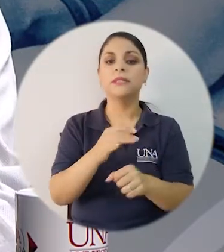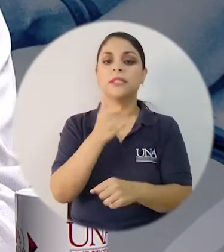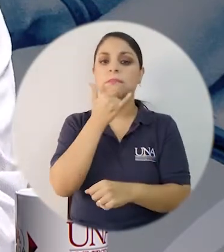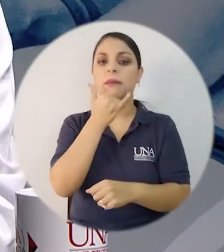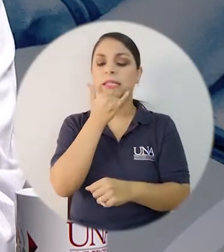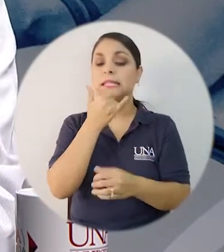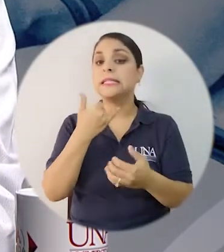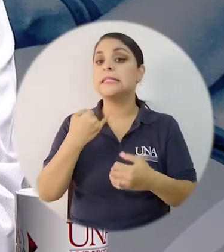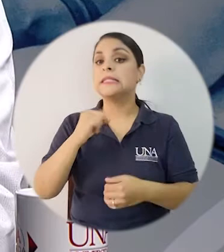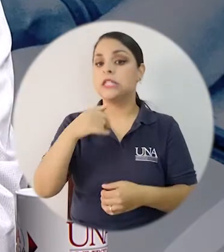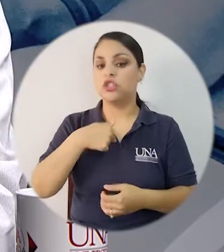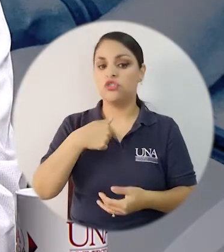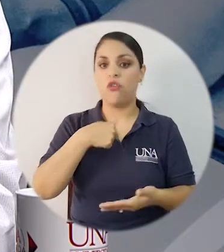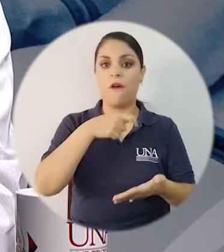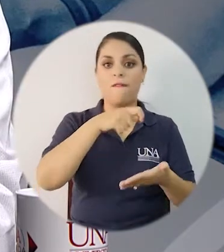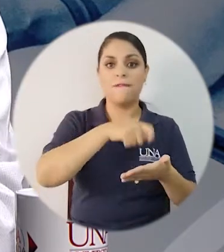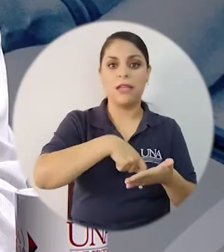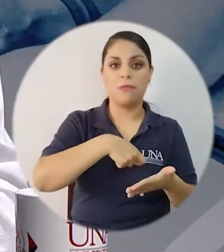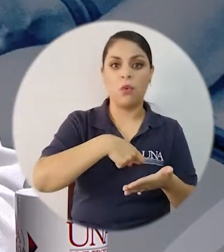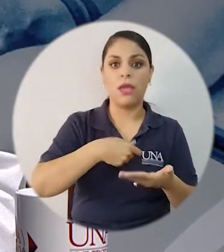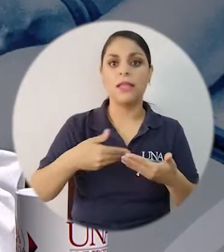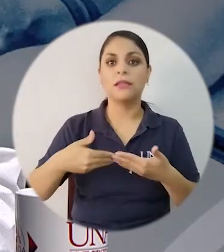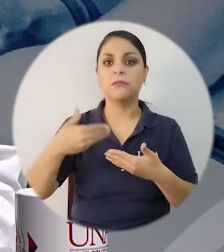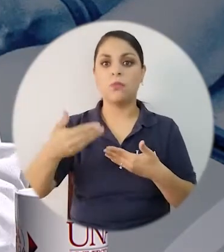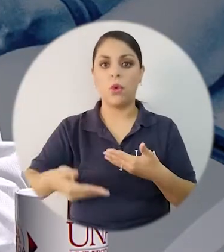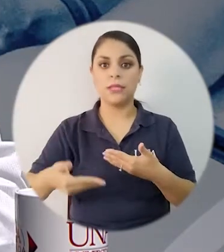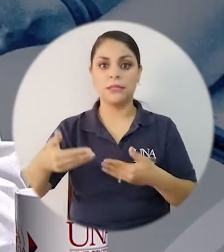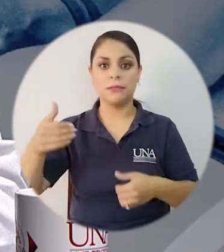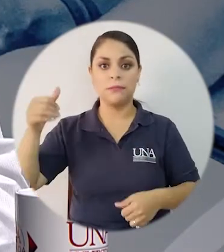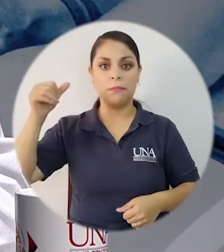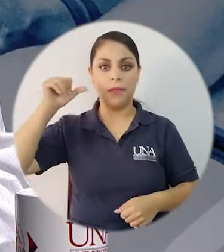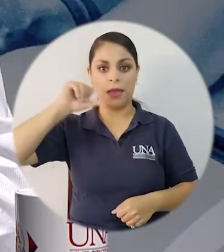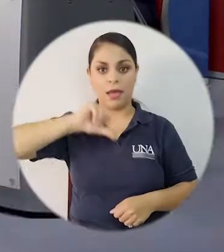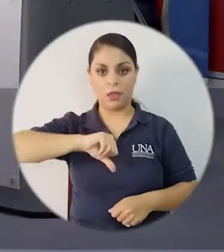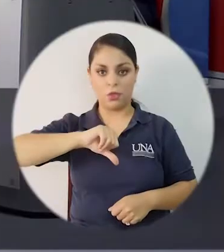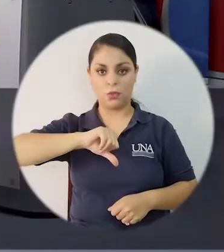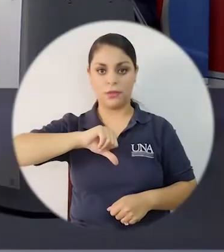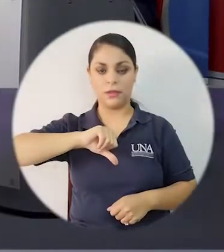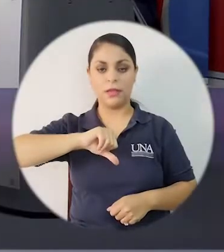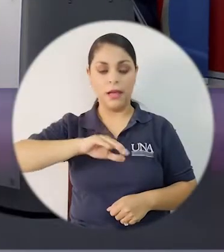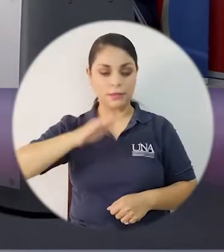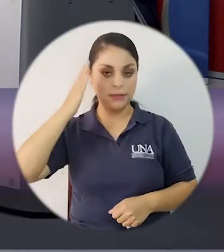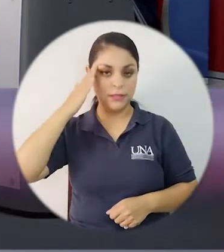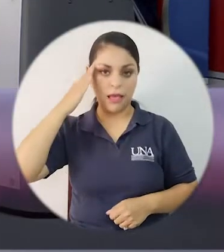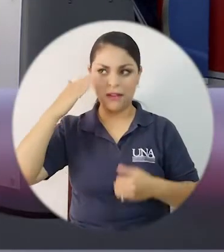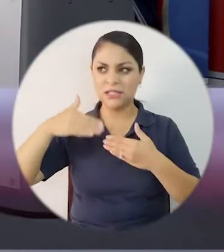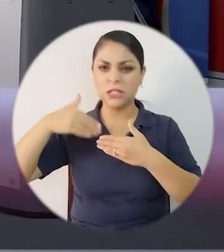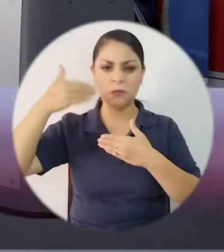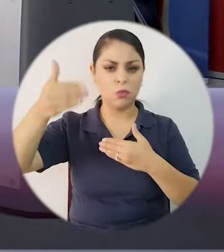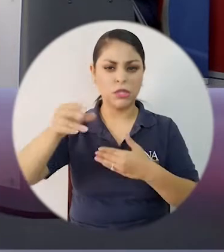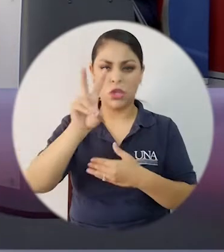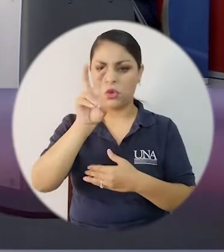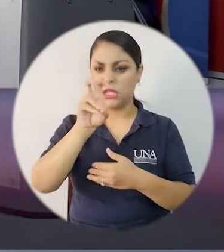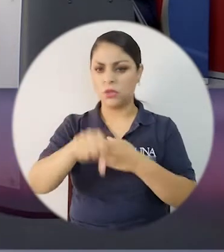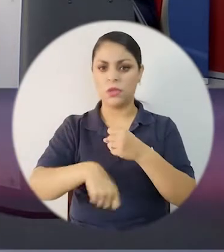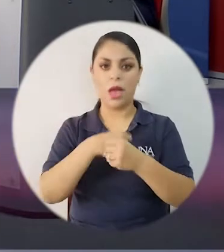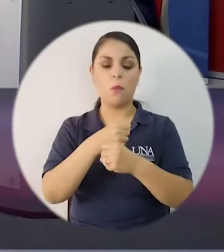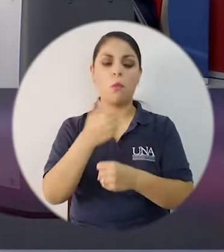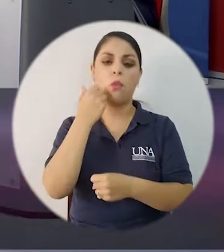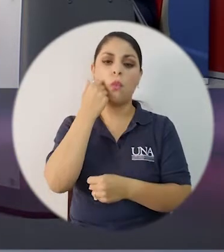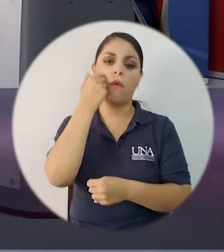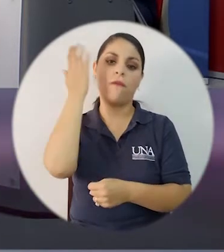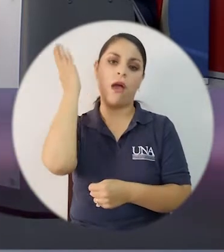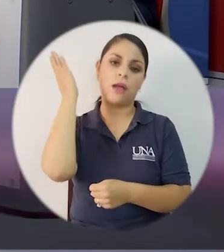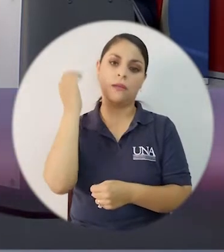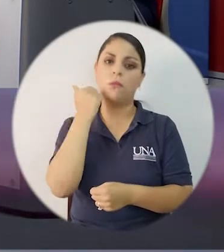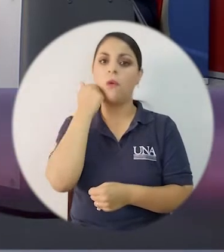yo firmo y luego pierdo? Esa es la pregunta. O sea, ya le digo, después de 200 años es muy